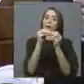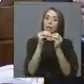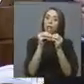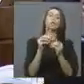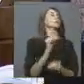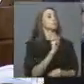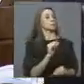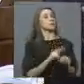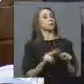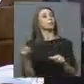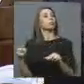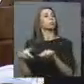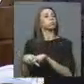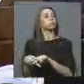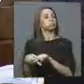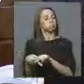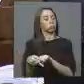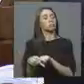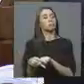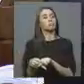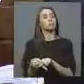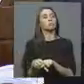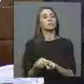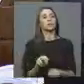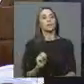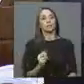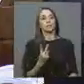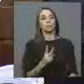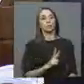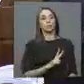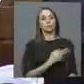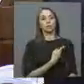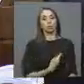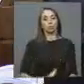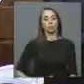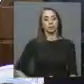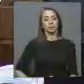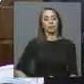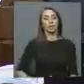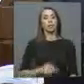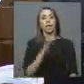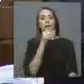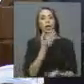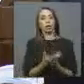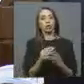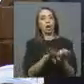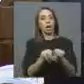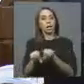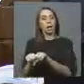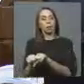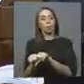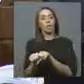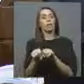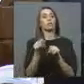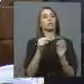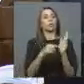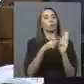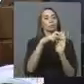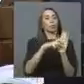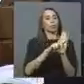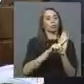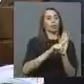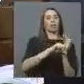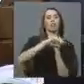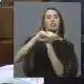Así será diputado. En segundo lugar señor Presidente además de no haber consensos y de ir contra corriente de los cambios que el mundo